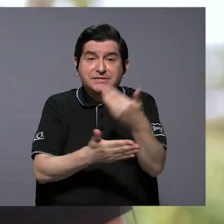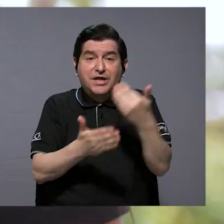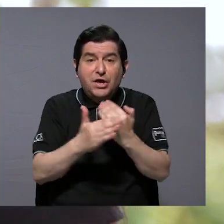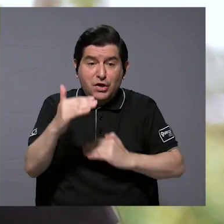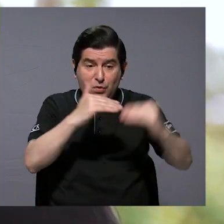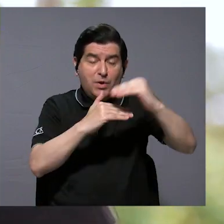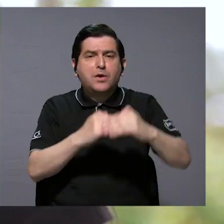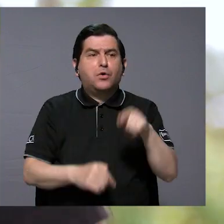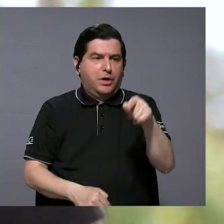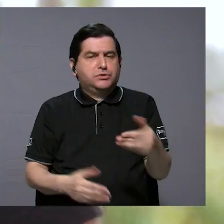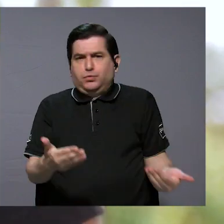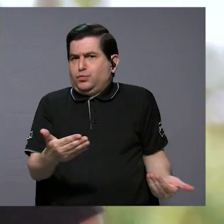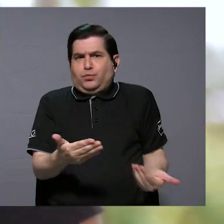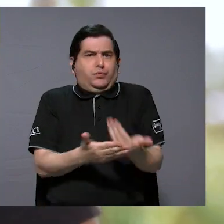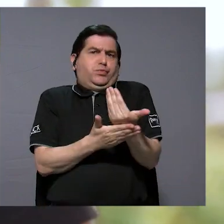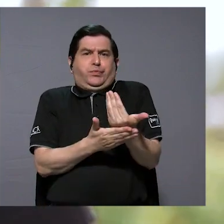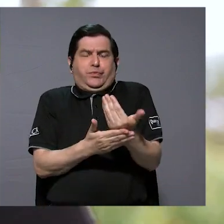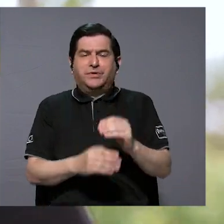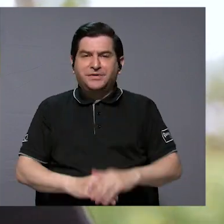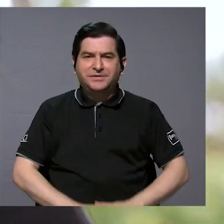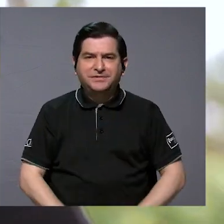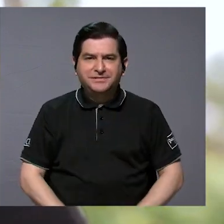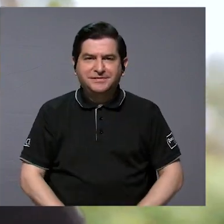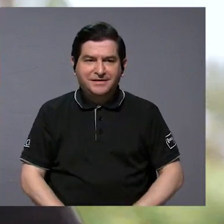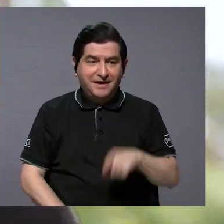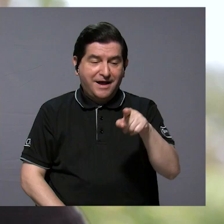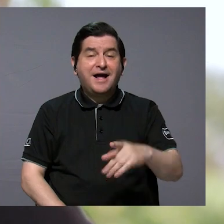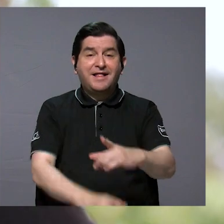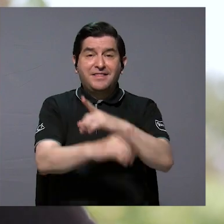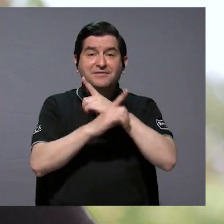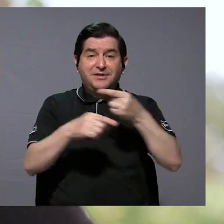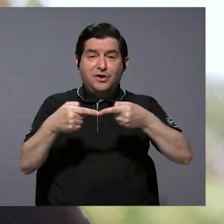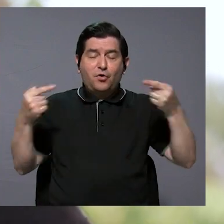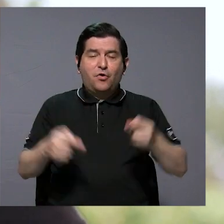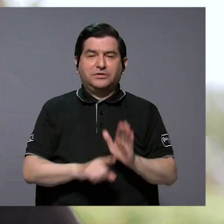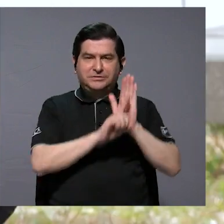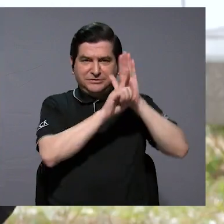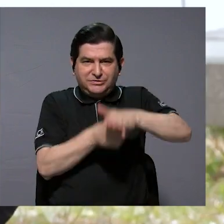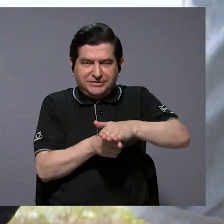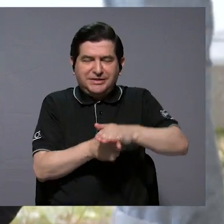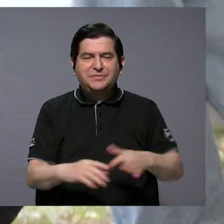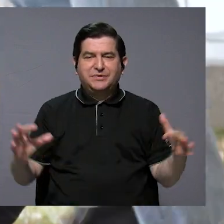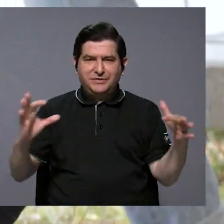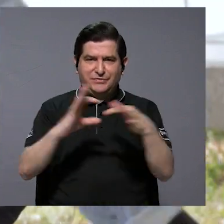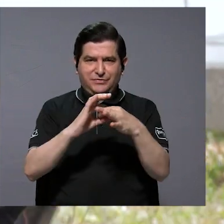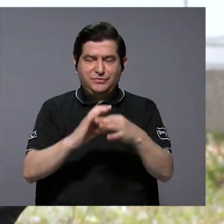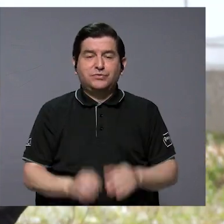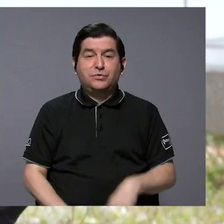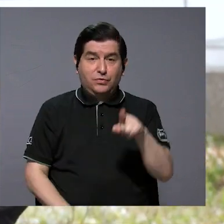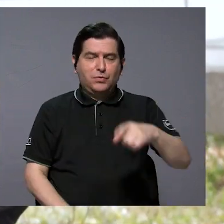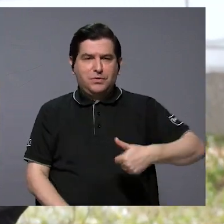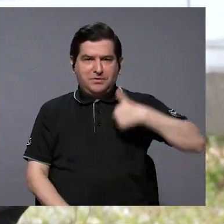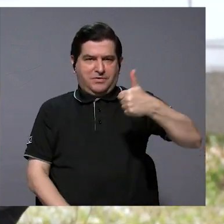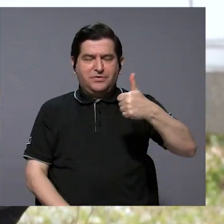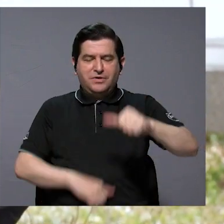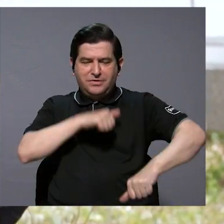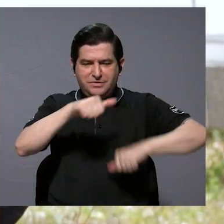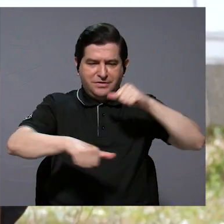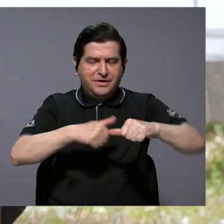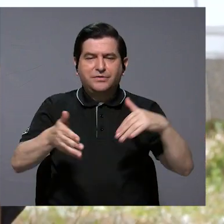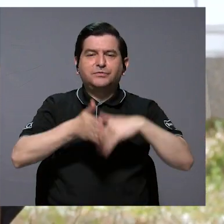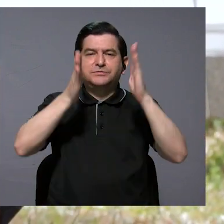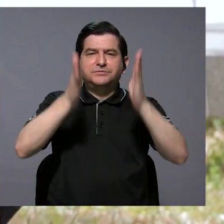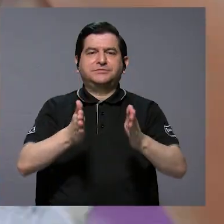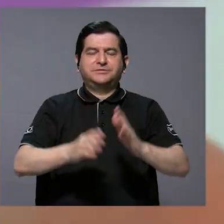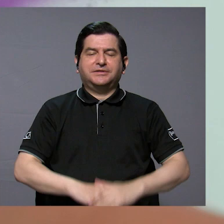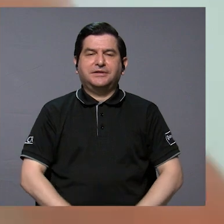que en este nuevo edificio, porque además es nuevísimo, está la Defensoría contra el Hostigamiento Sexual, que es un triunfo